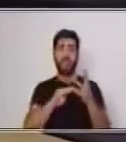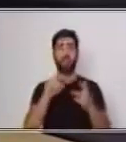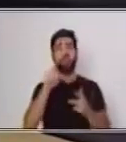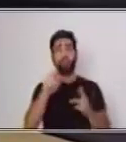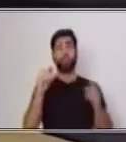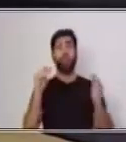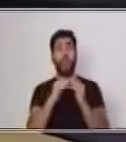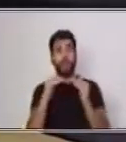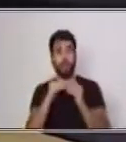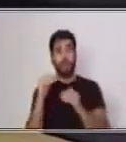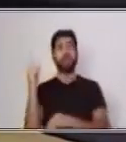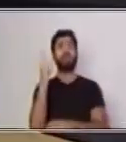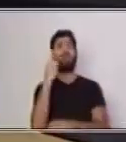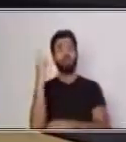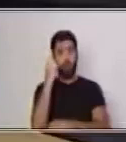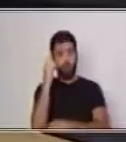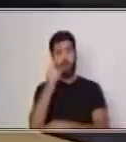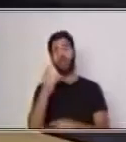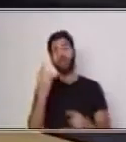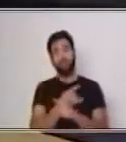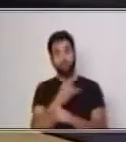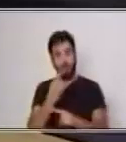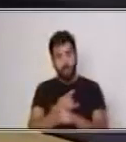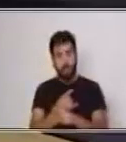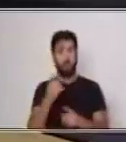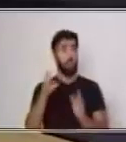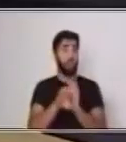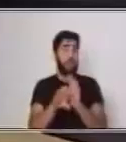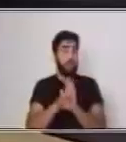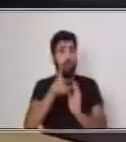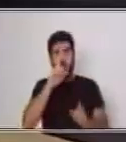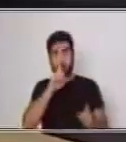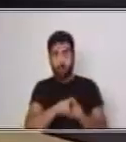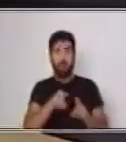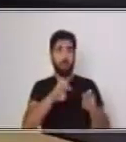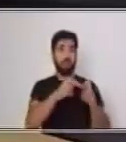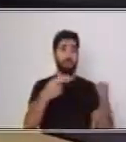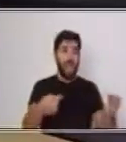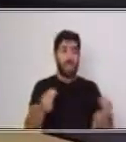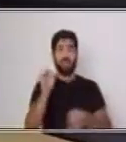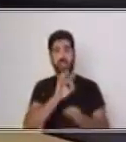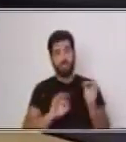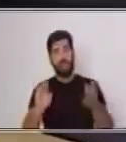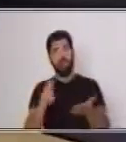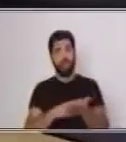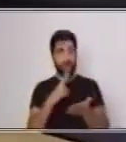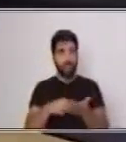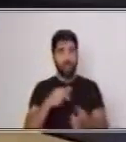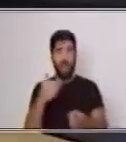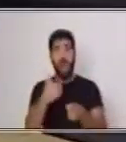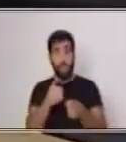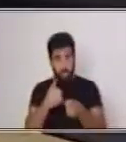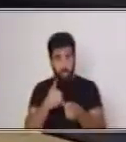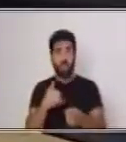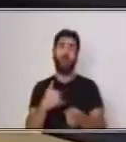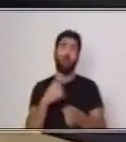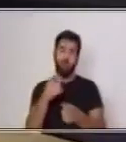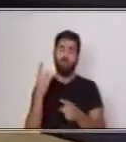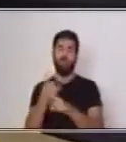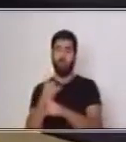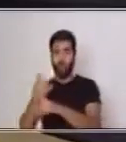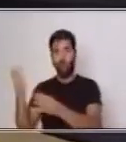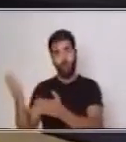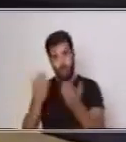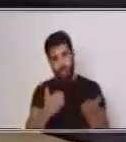que tengas periódicos, revistas o algo para poder desarrollar las clases de comunicación y lenguaje.